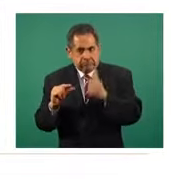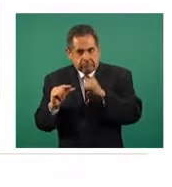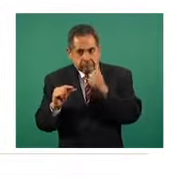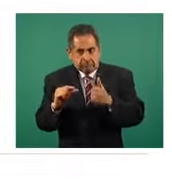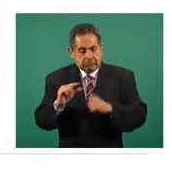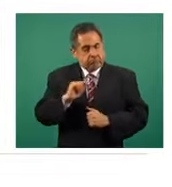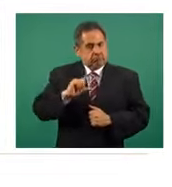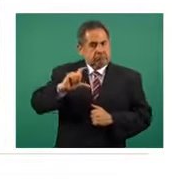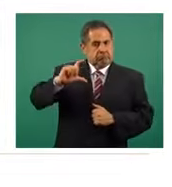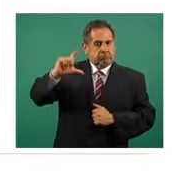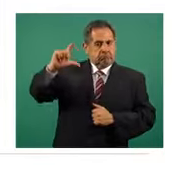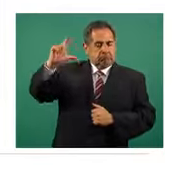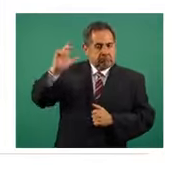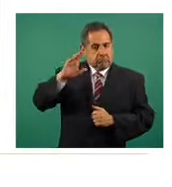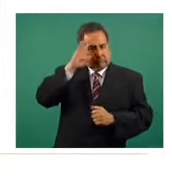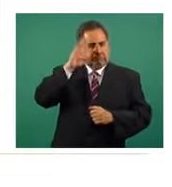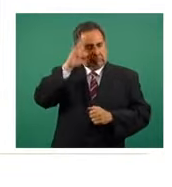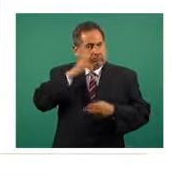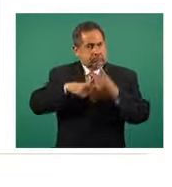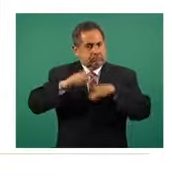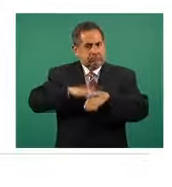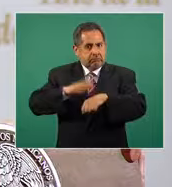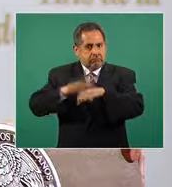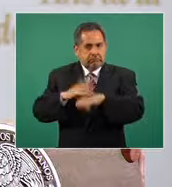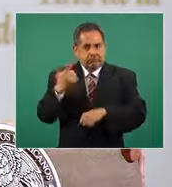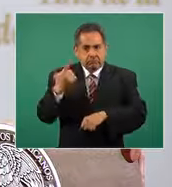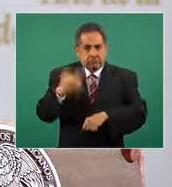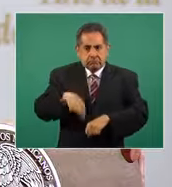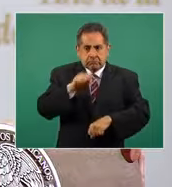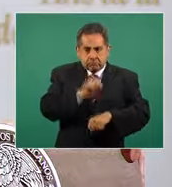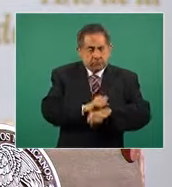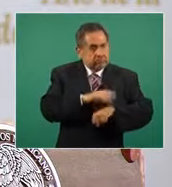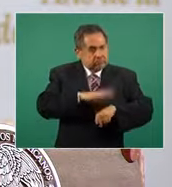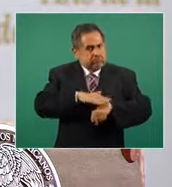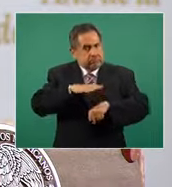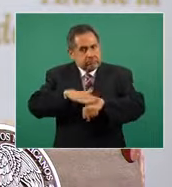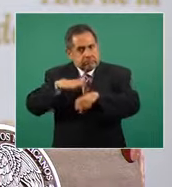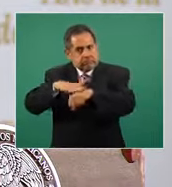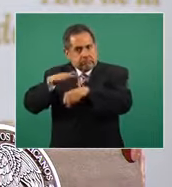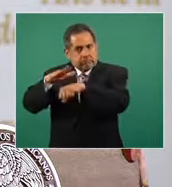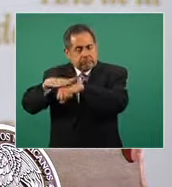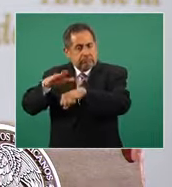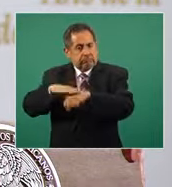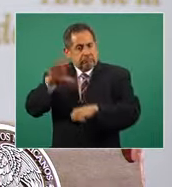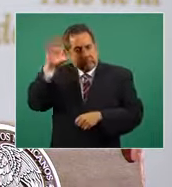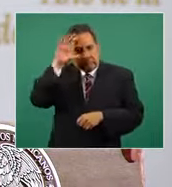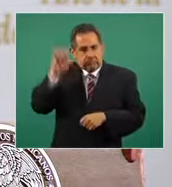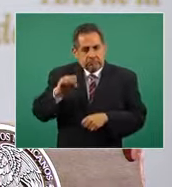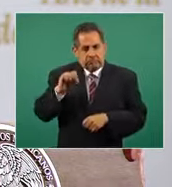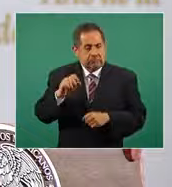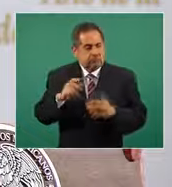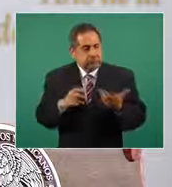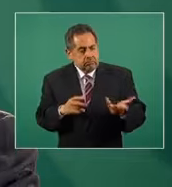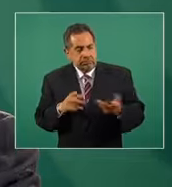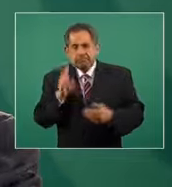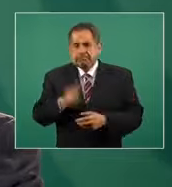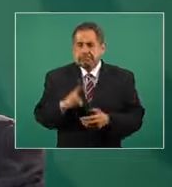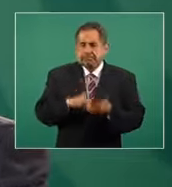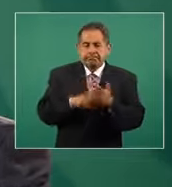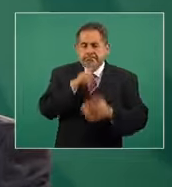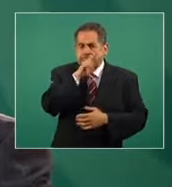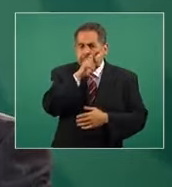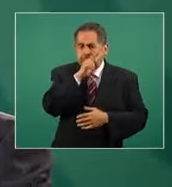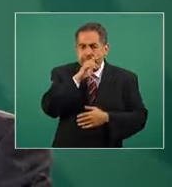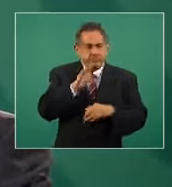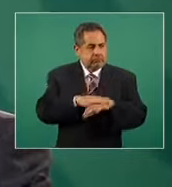de confundirse, ha sido una tendencia de más de 7 semanas, 8 prácticamente, de una tendencia de ascenso que preocupa mucho, porque